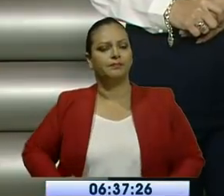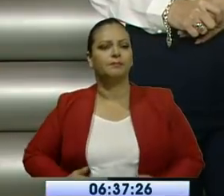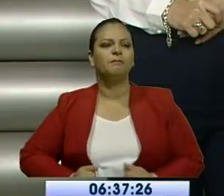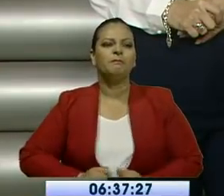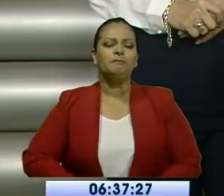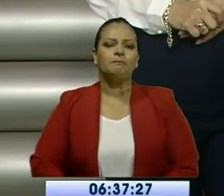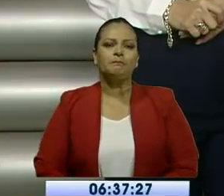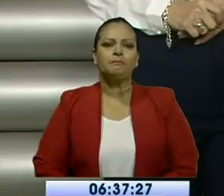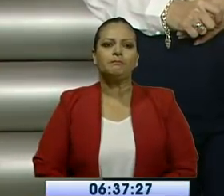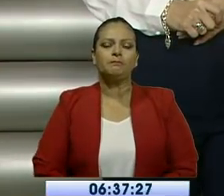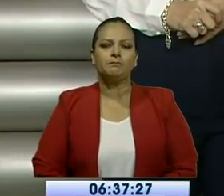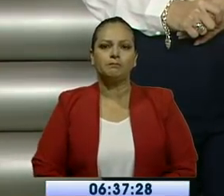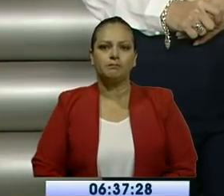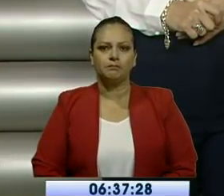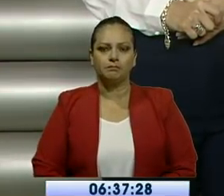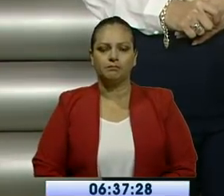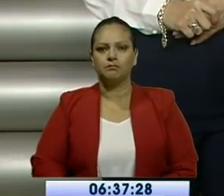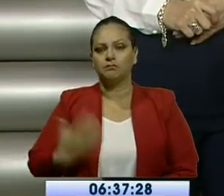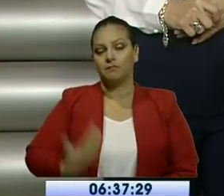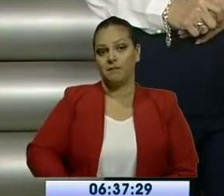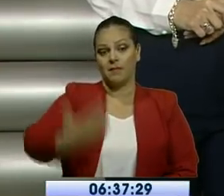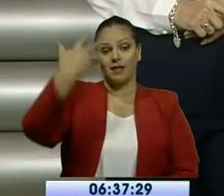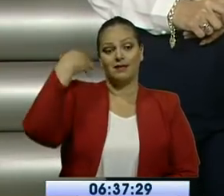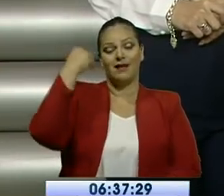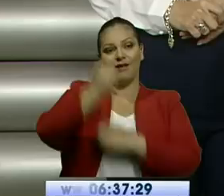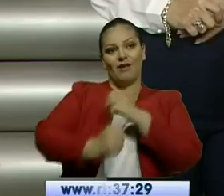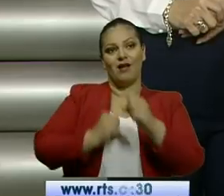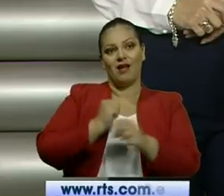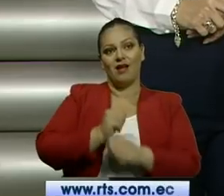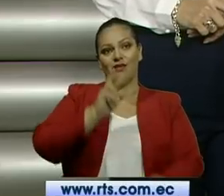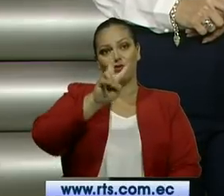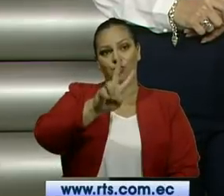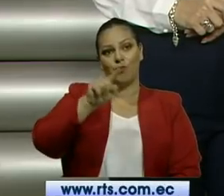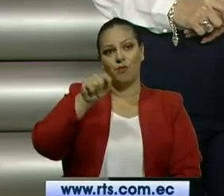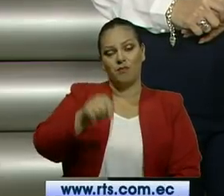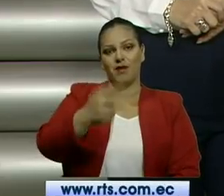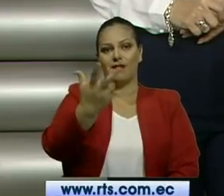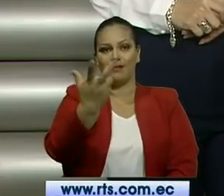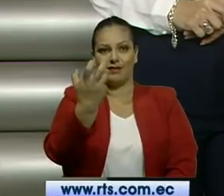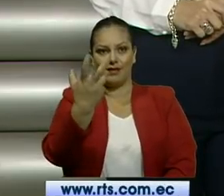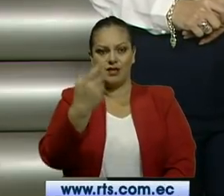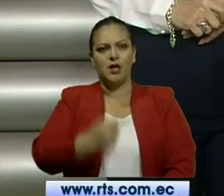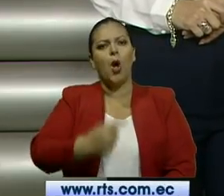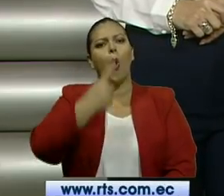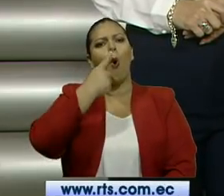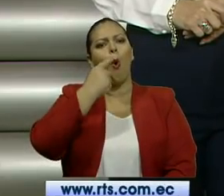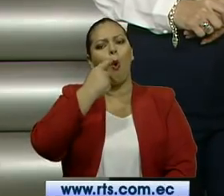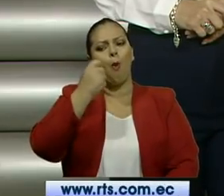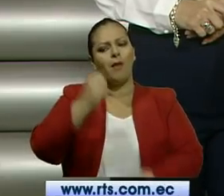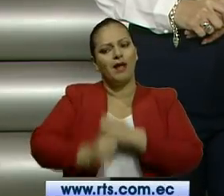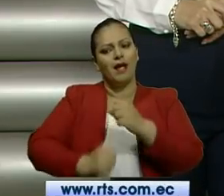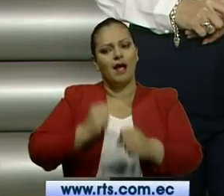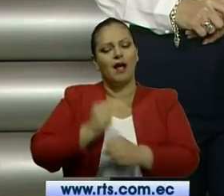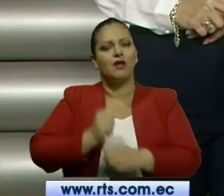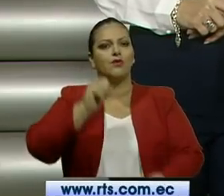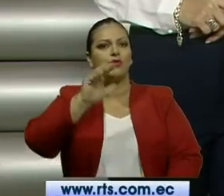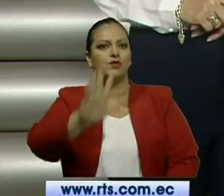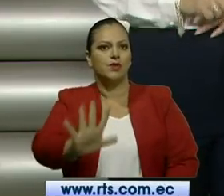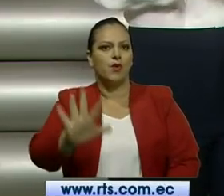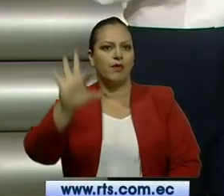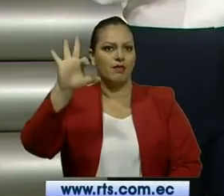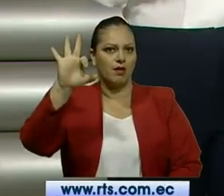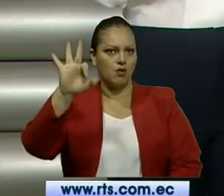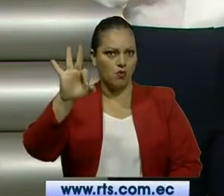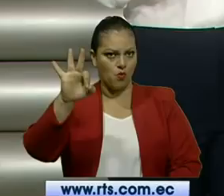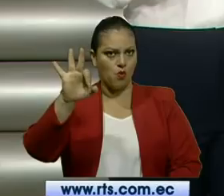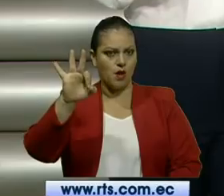Familiares de Marcelo Muñoz, un hombre de 59 años de edad, nacido en Ibarra, cuentan cómo en el año 2013 lo secuestraron.